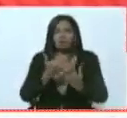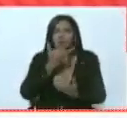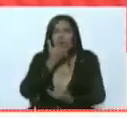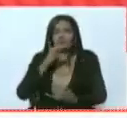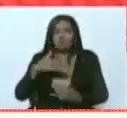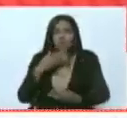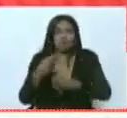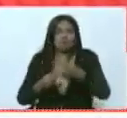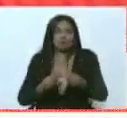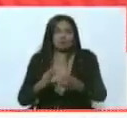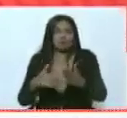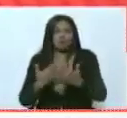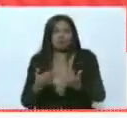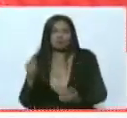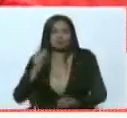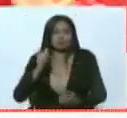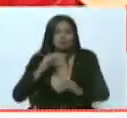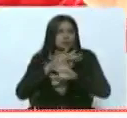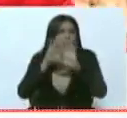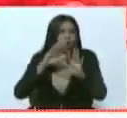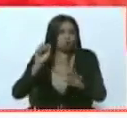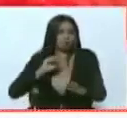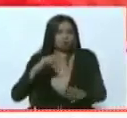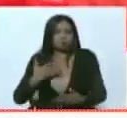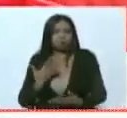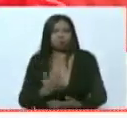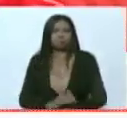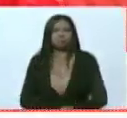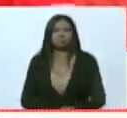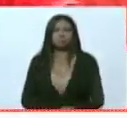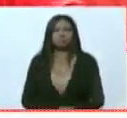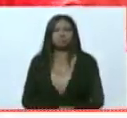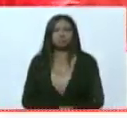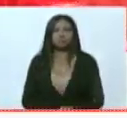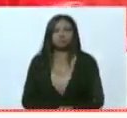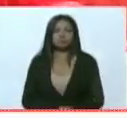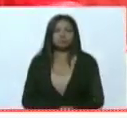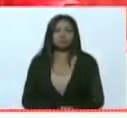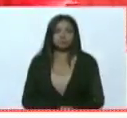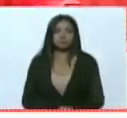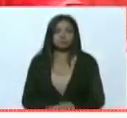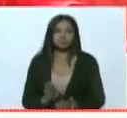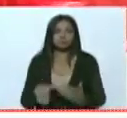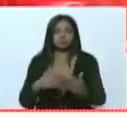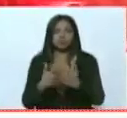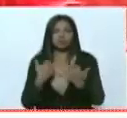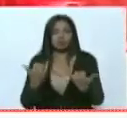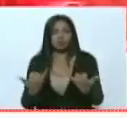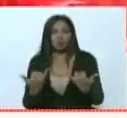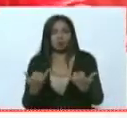se cometen. Claro que se cometen errores, y es que no se van a cometer.